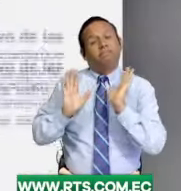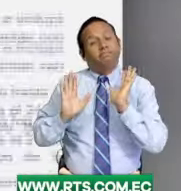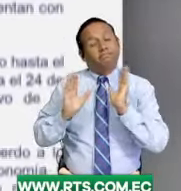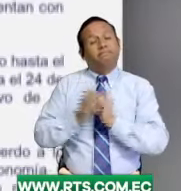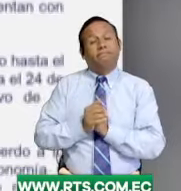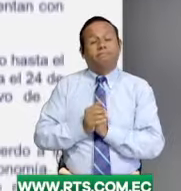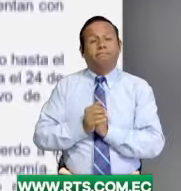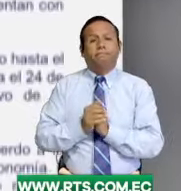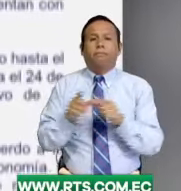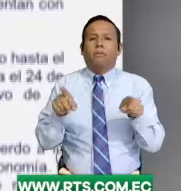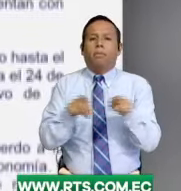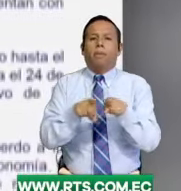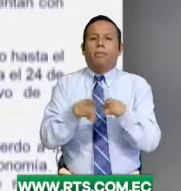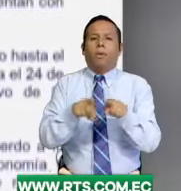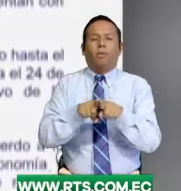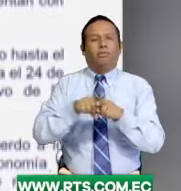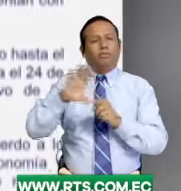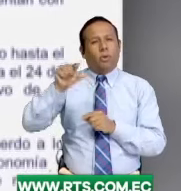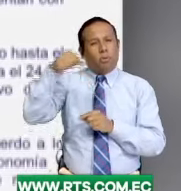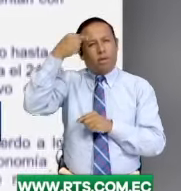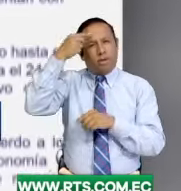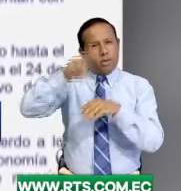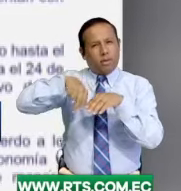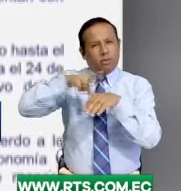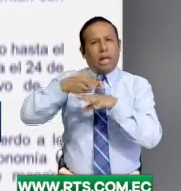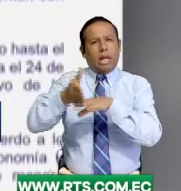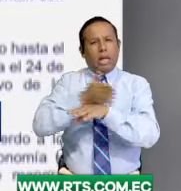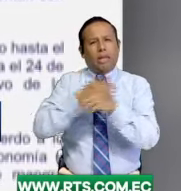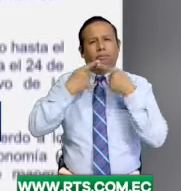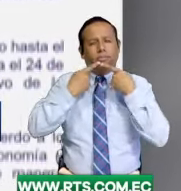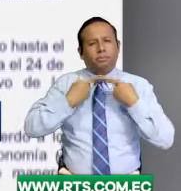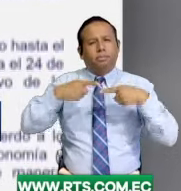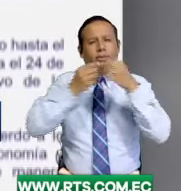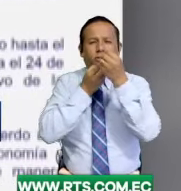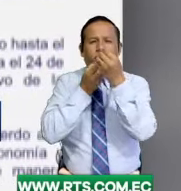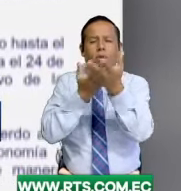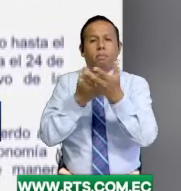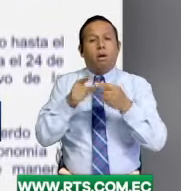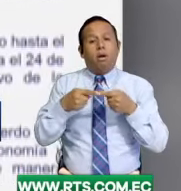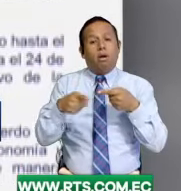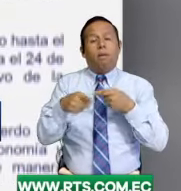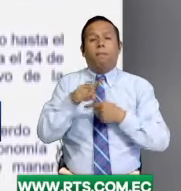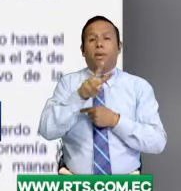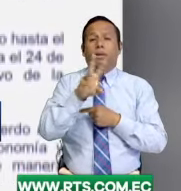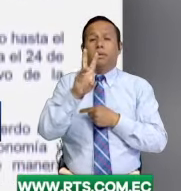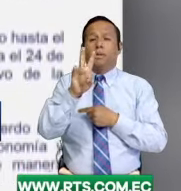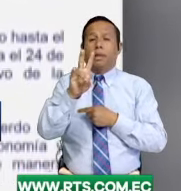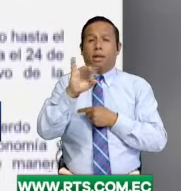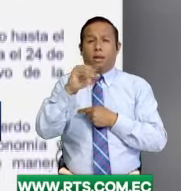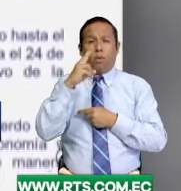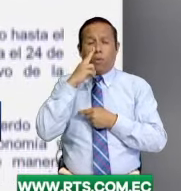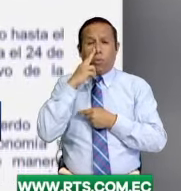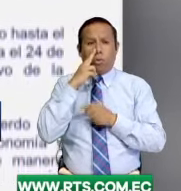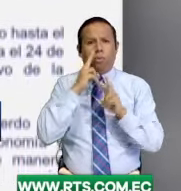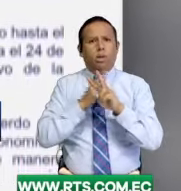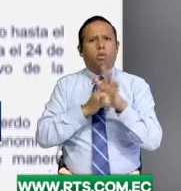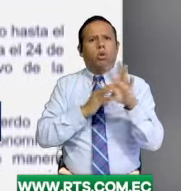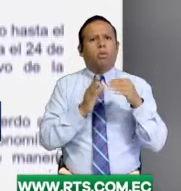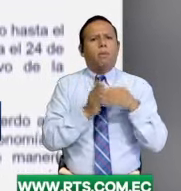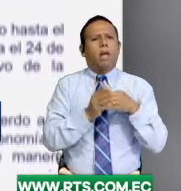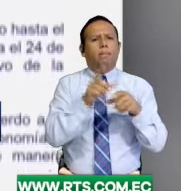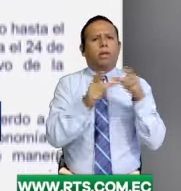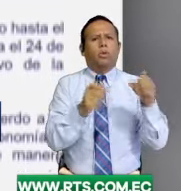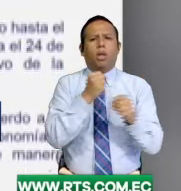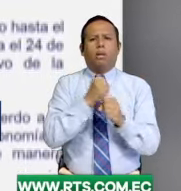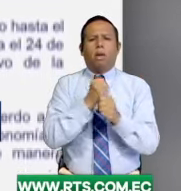el gobierno nacional, a través de un comunicado, informó que este 27 de junio, más de 24.000 transportistas recibieron la compensación